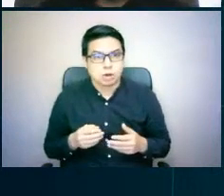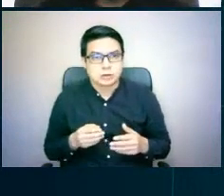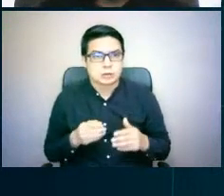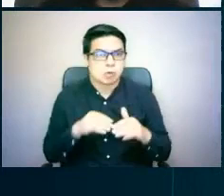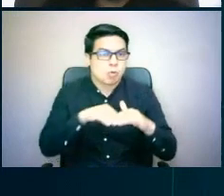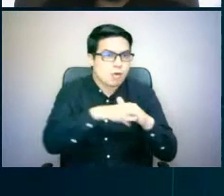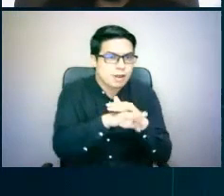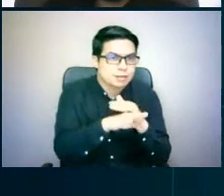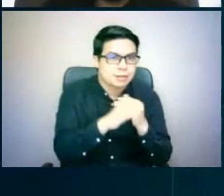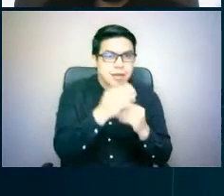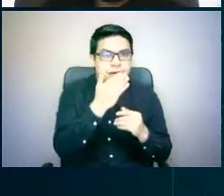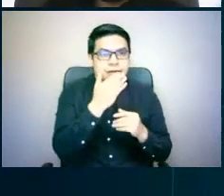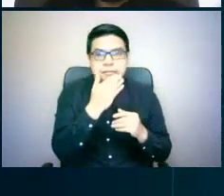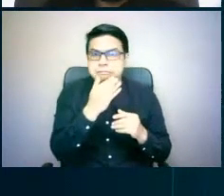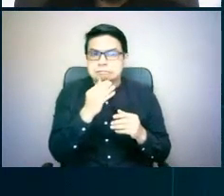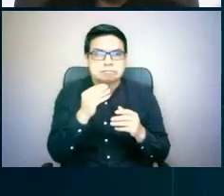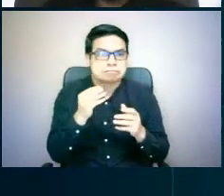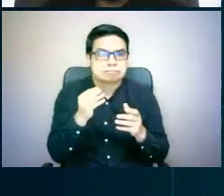componentes.